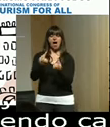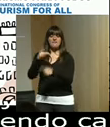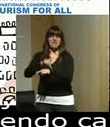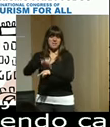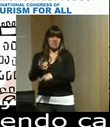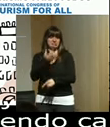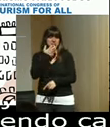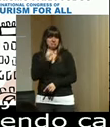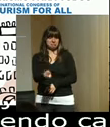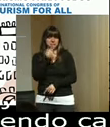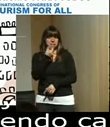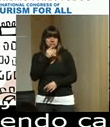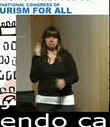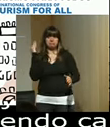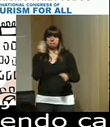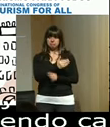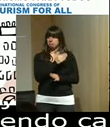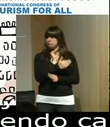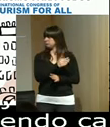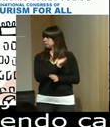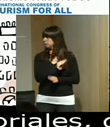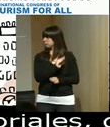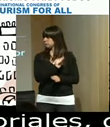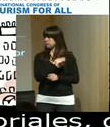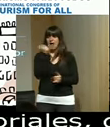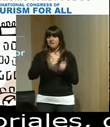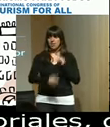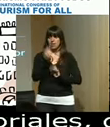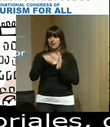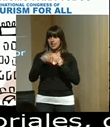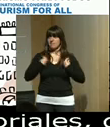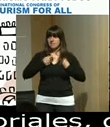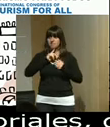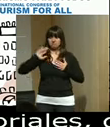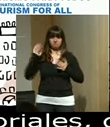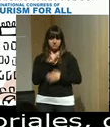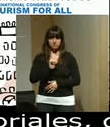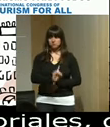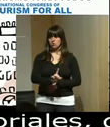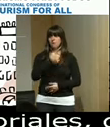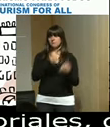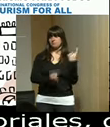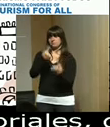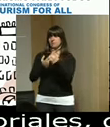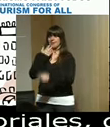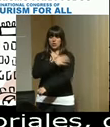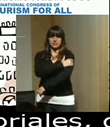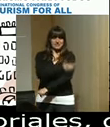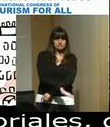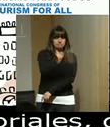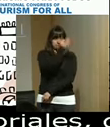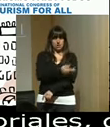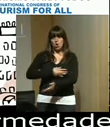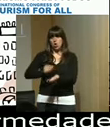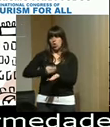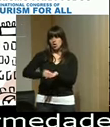desde el autocuidado de la salud, no suponen una pérdida en la calidad de vida de las personas. Tales enfermedades como la hipertensión, el colesterol, la